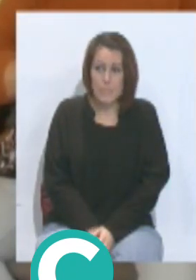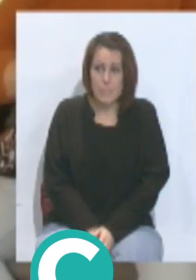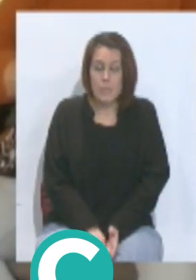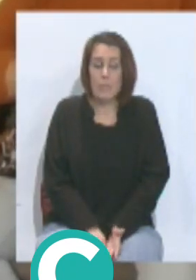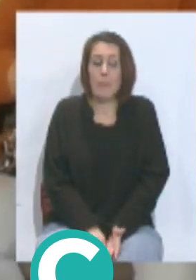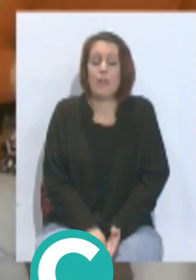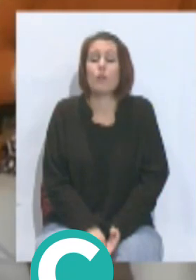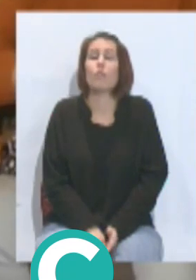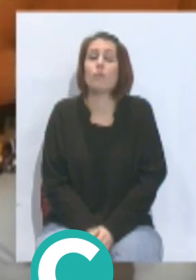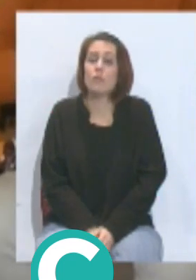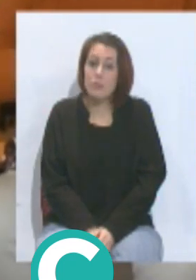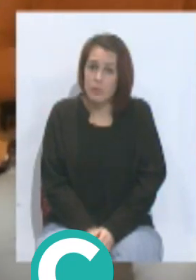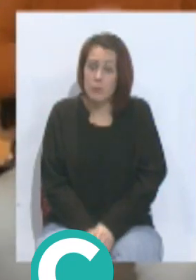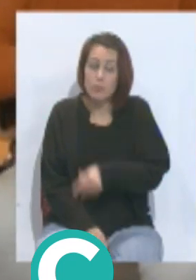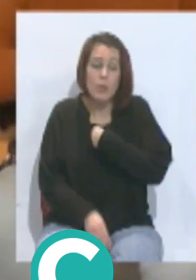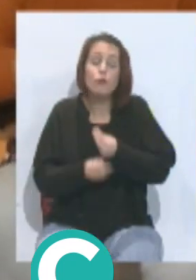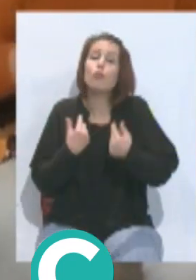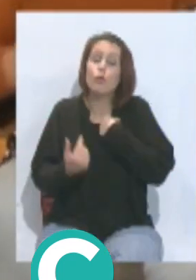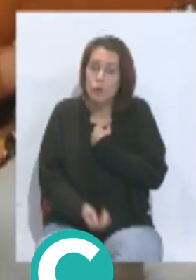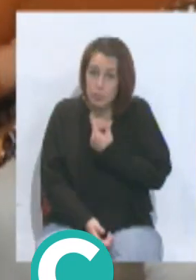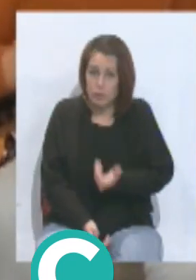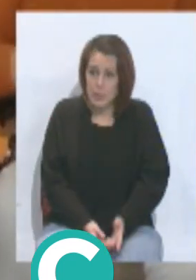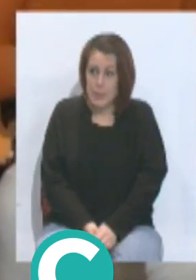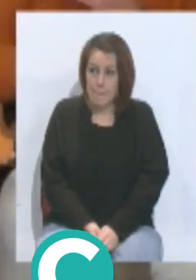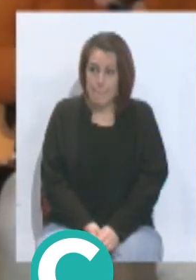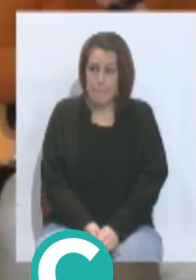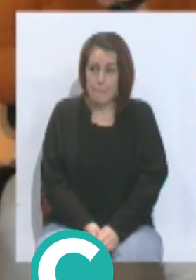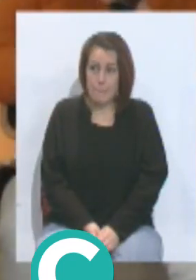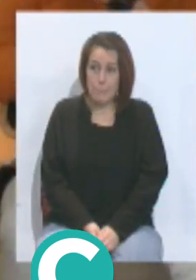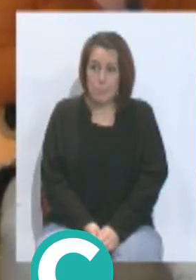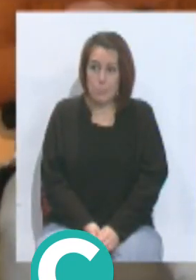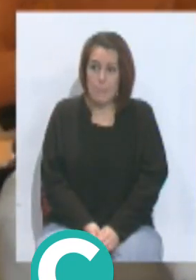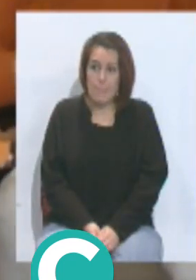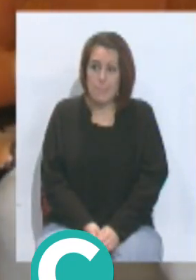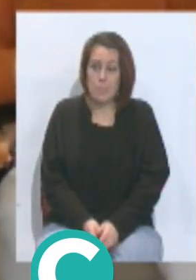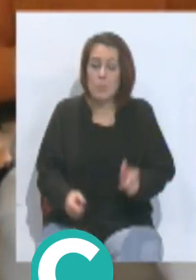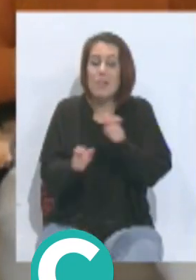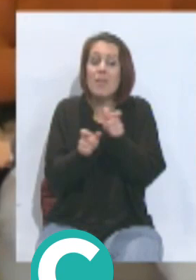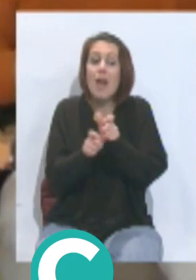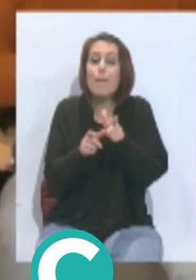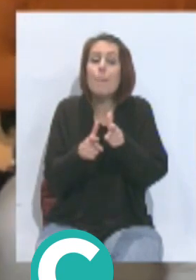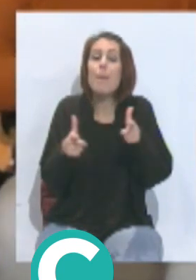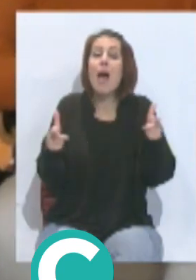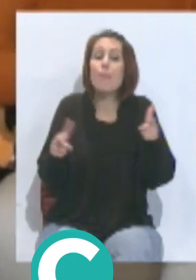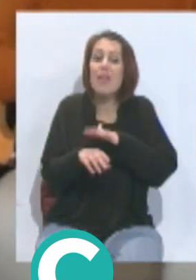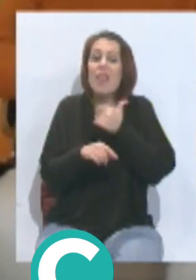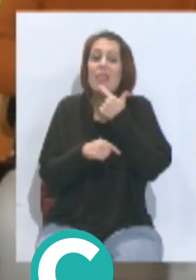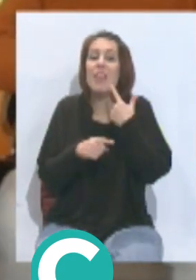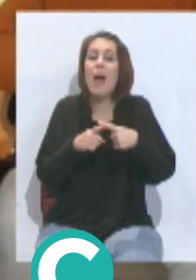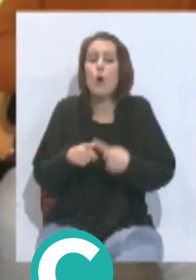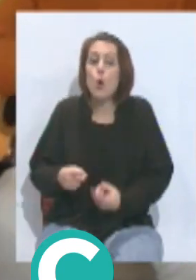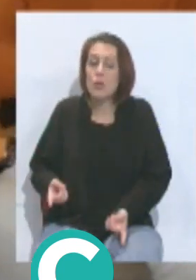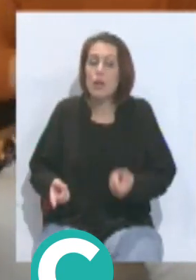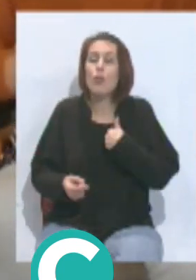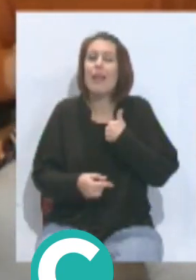Bueno, Miguel. Y lo he hecho yo. Esa pide que mida más. Claro. Vos ves, yo te he tenido que